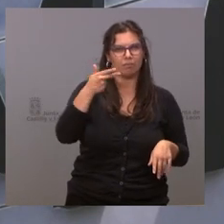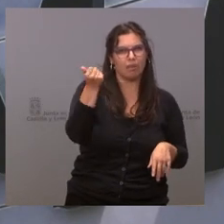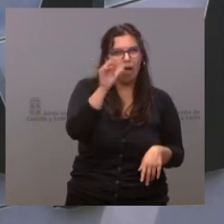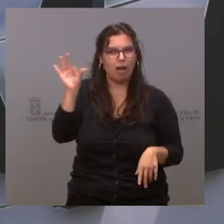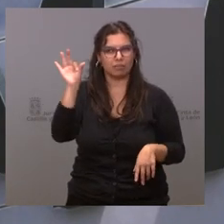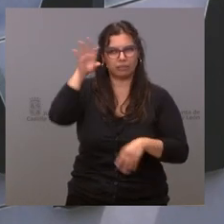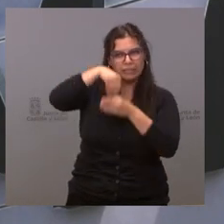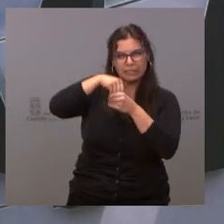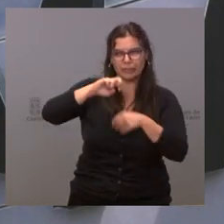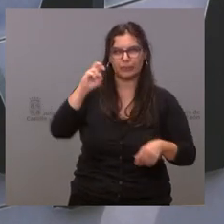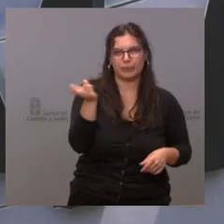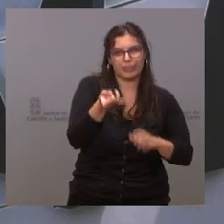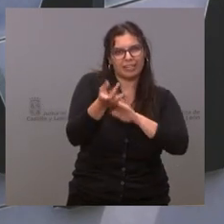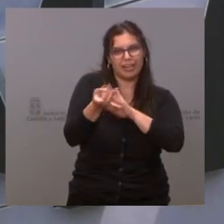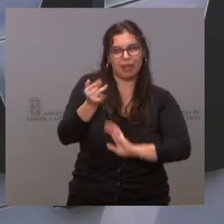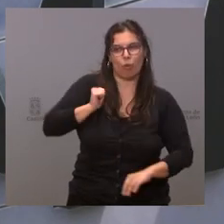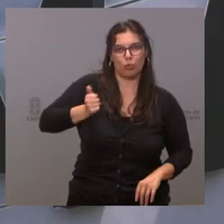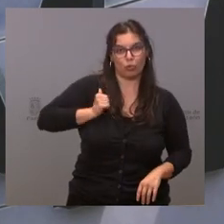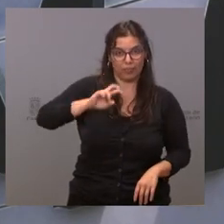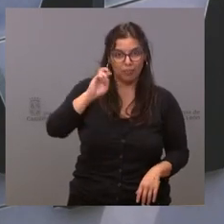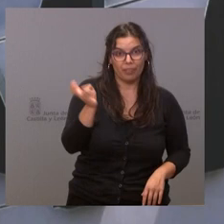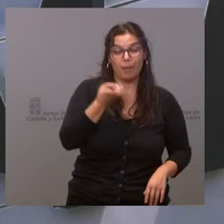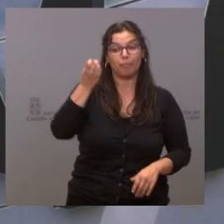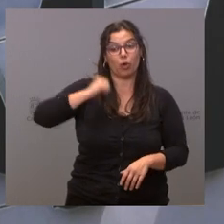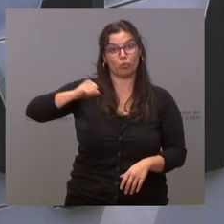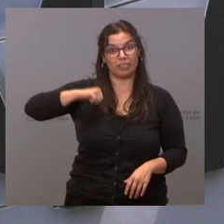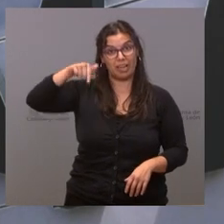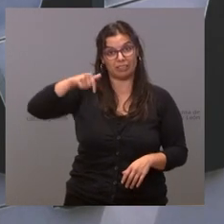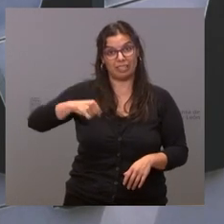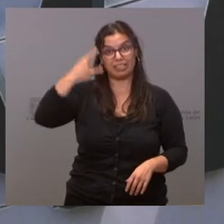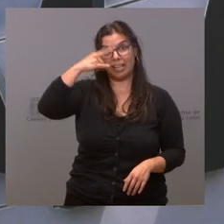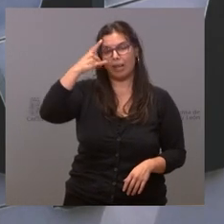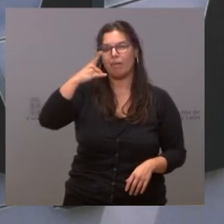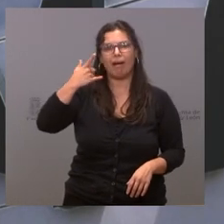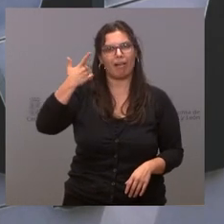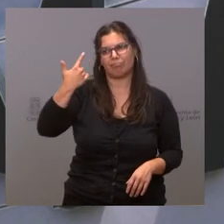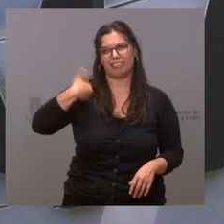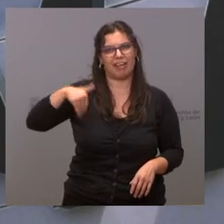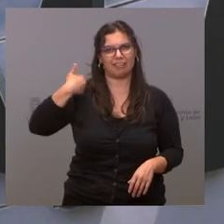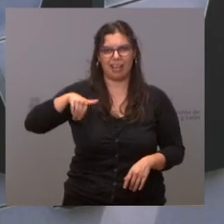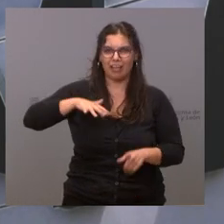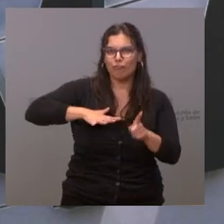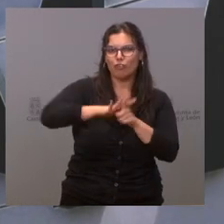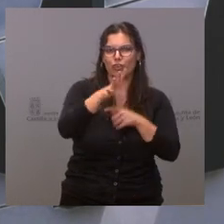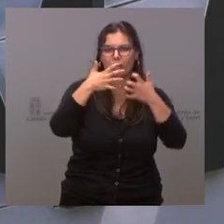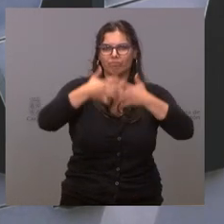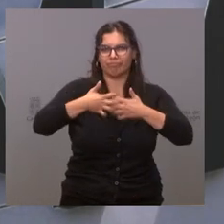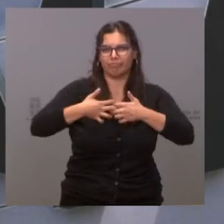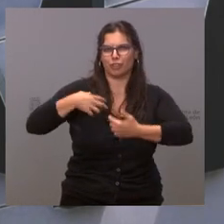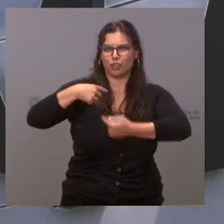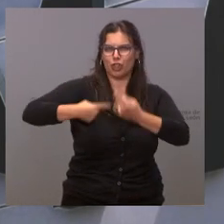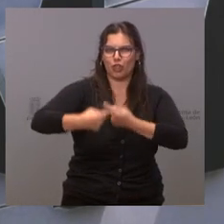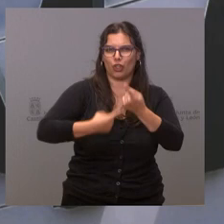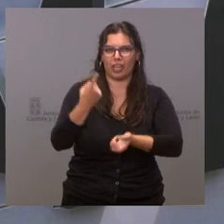oportunidades desde luego el hospital de salamanca ya es parte del motor cotidiano y diario